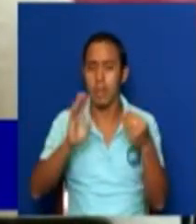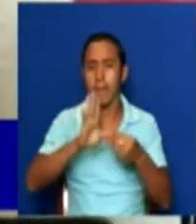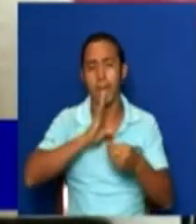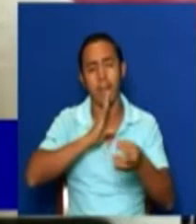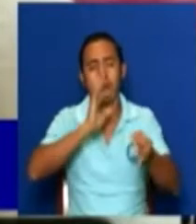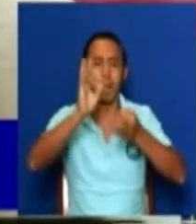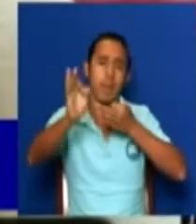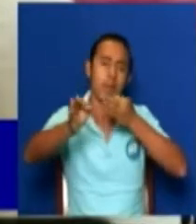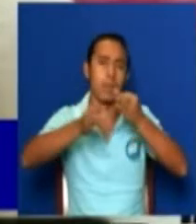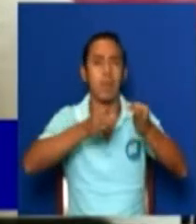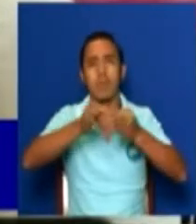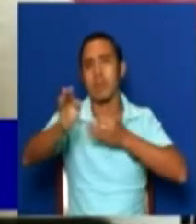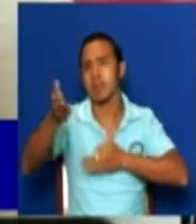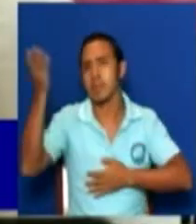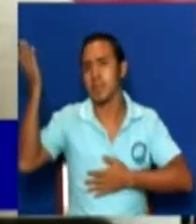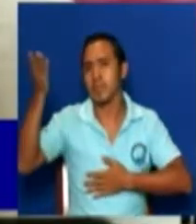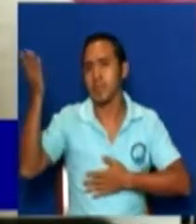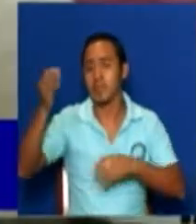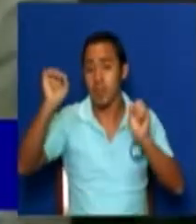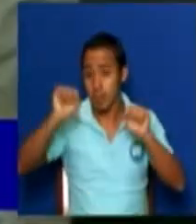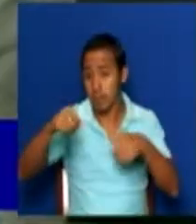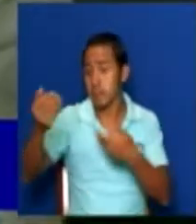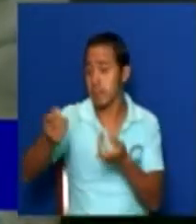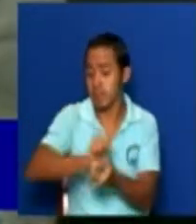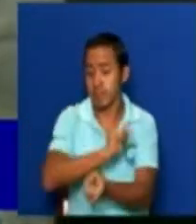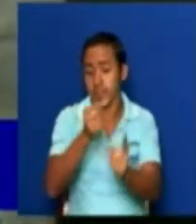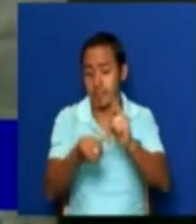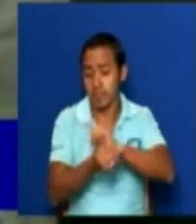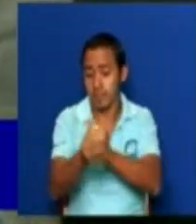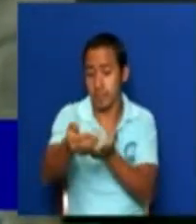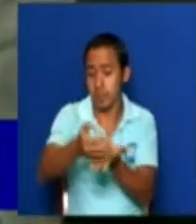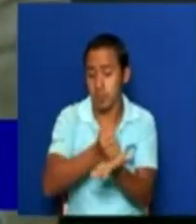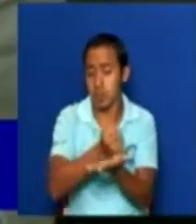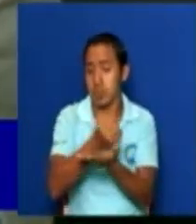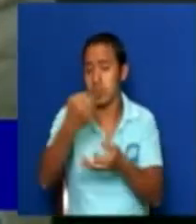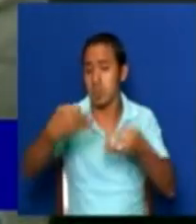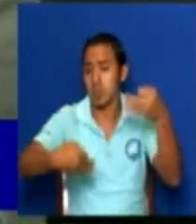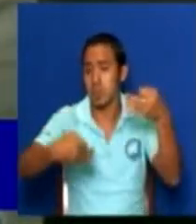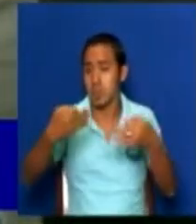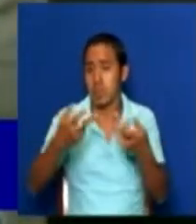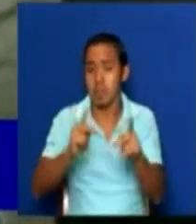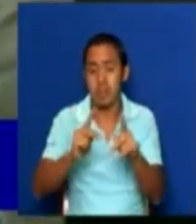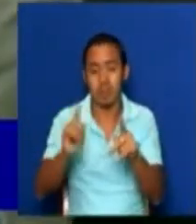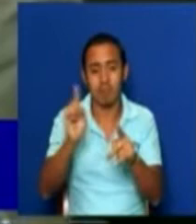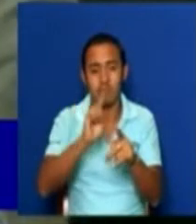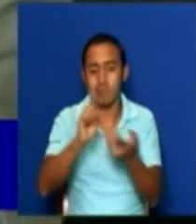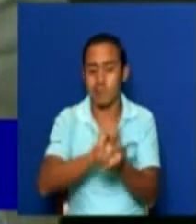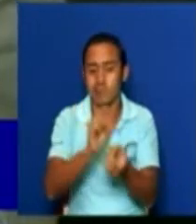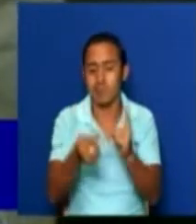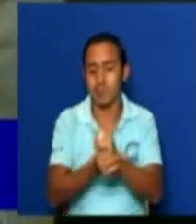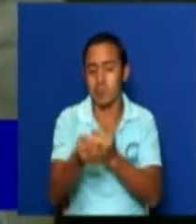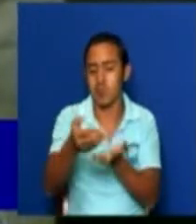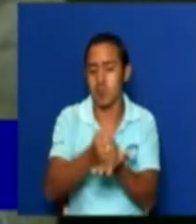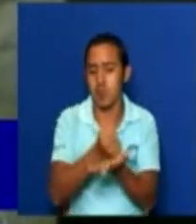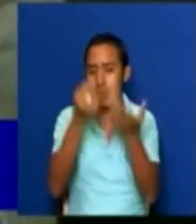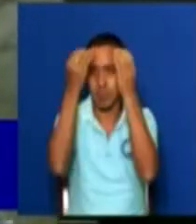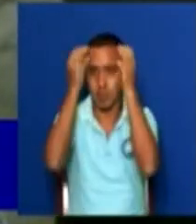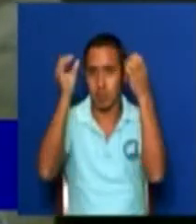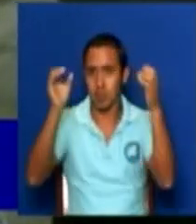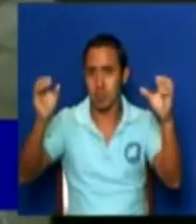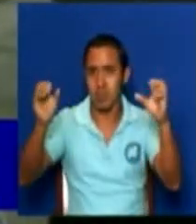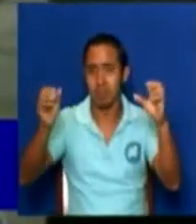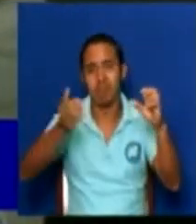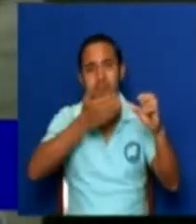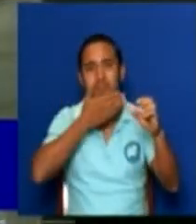dicho que podemos cambiar los códigos jurídicos, pero que si no cambiamos los códigos culturales, difícilmente